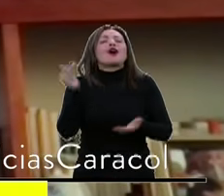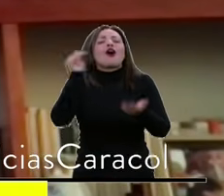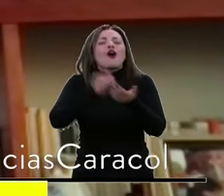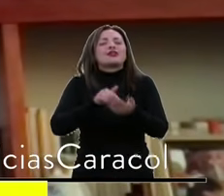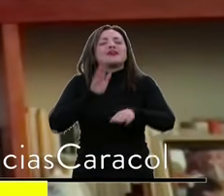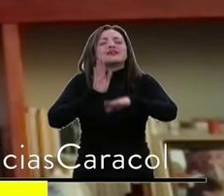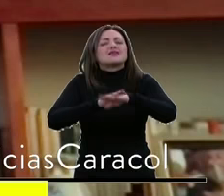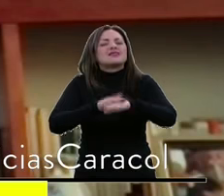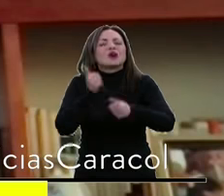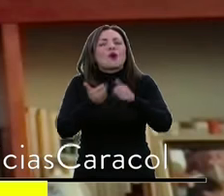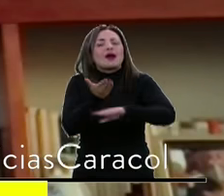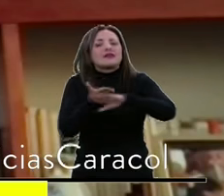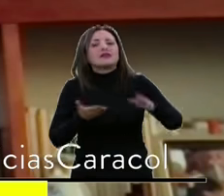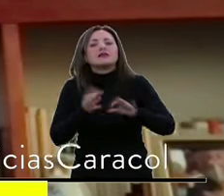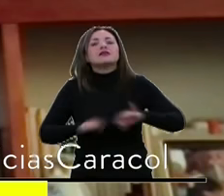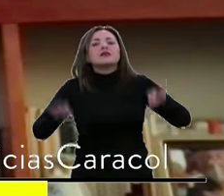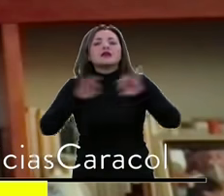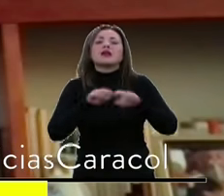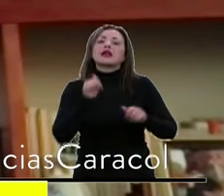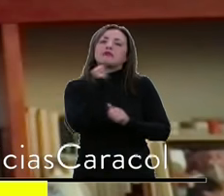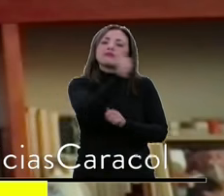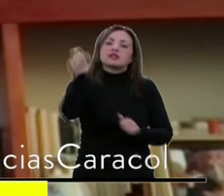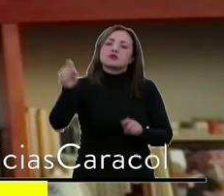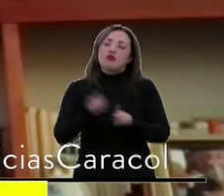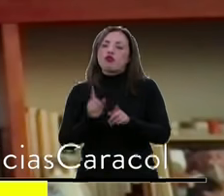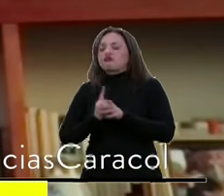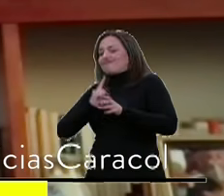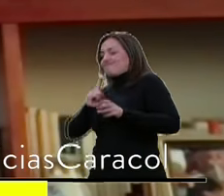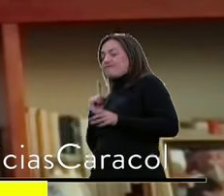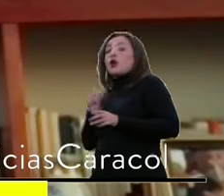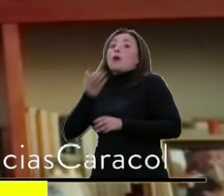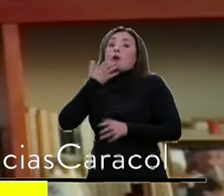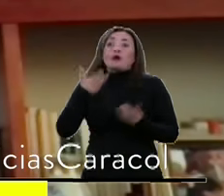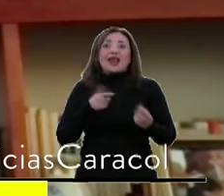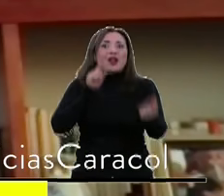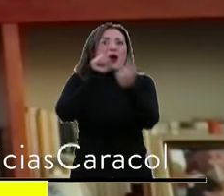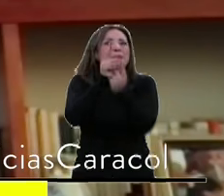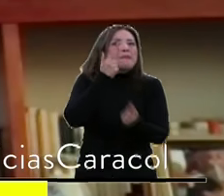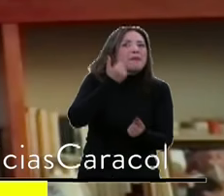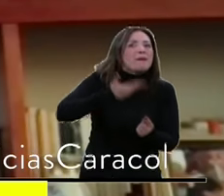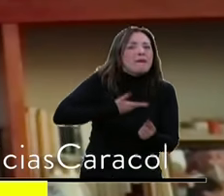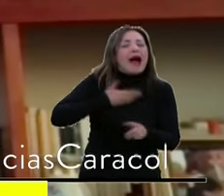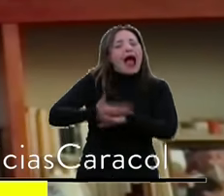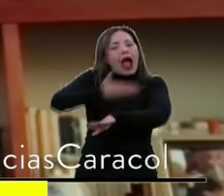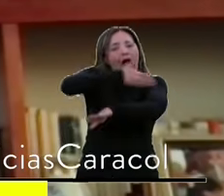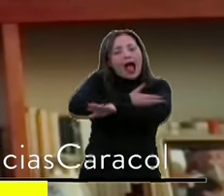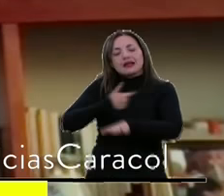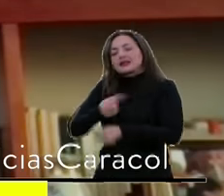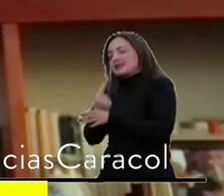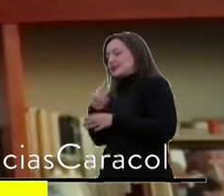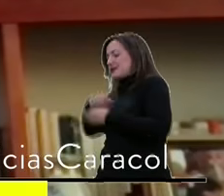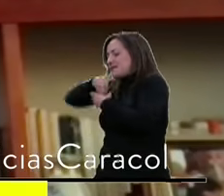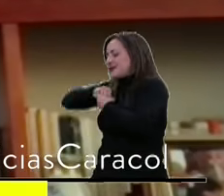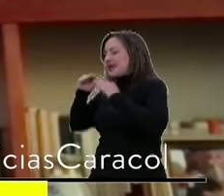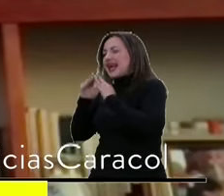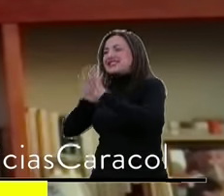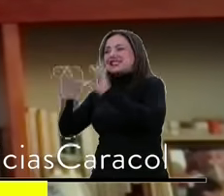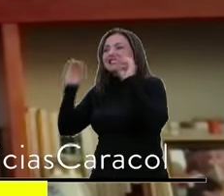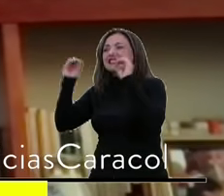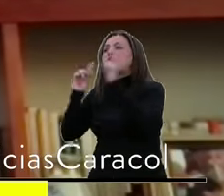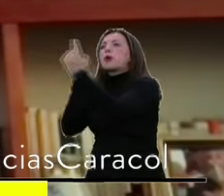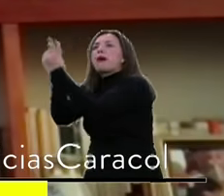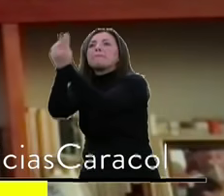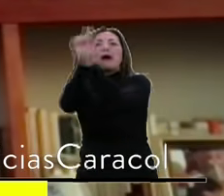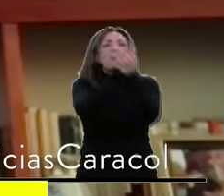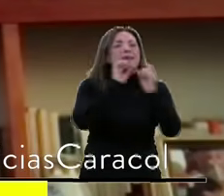y es que haya un aislamiento voluntario si yo quiero ver a mis padres el 24 lo ideal es que estos días esté en casa que evite el contacto con otras